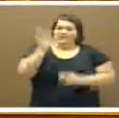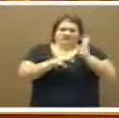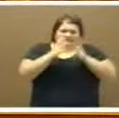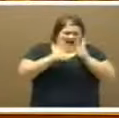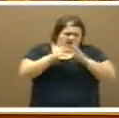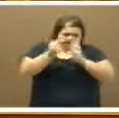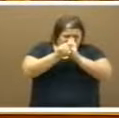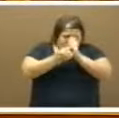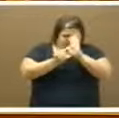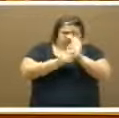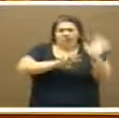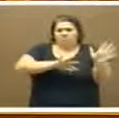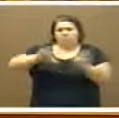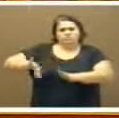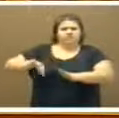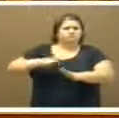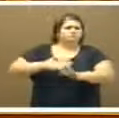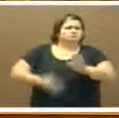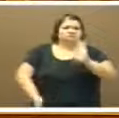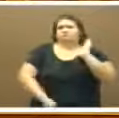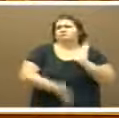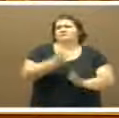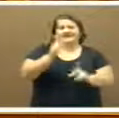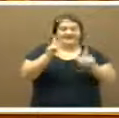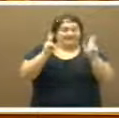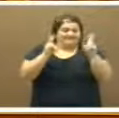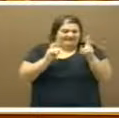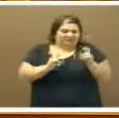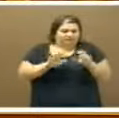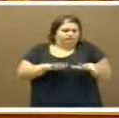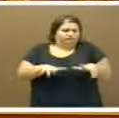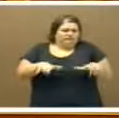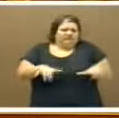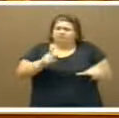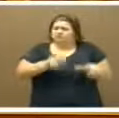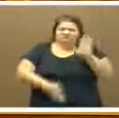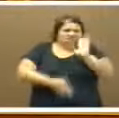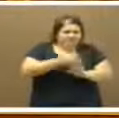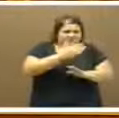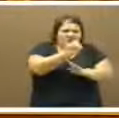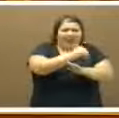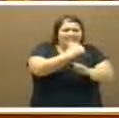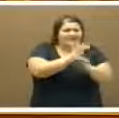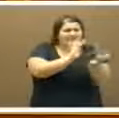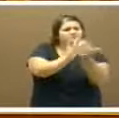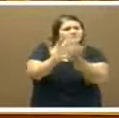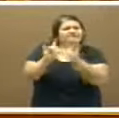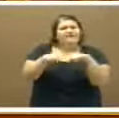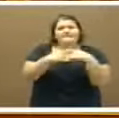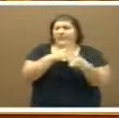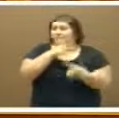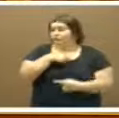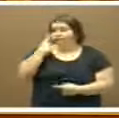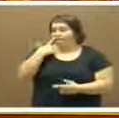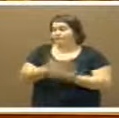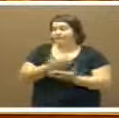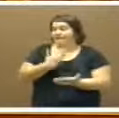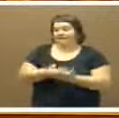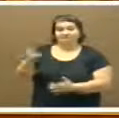calculadora. Salga de su despacho, abandone su coche oficial y pise la Extremadura real, porque hoy ha demostrado que no está en ella.